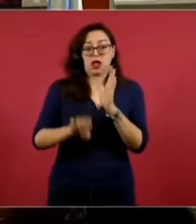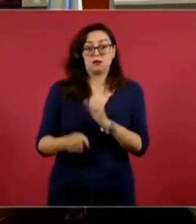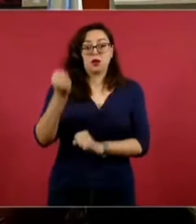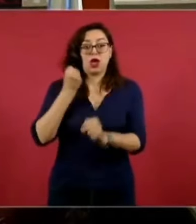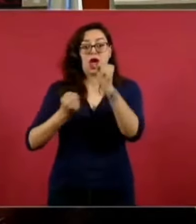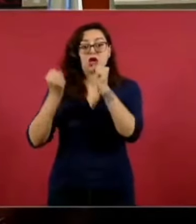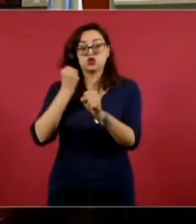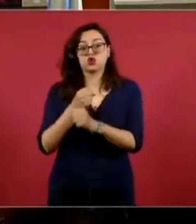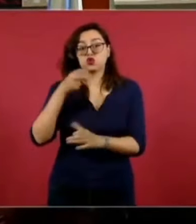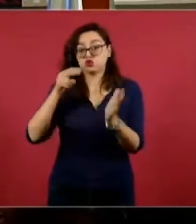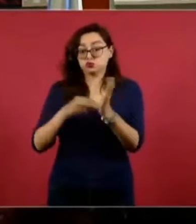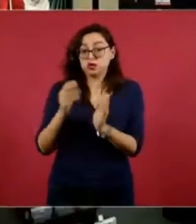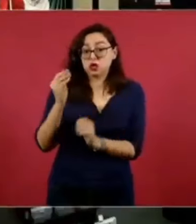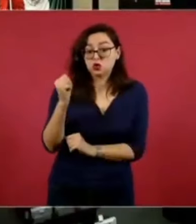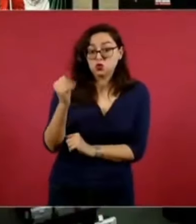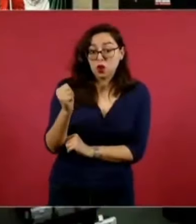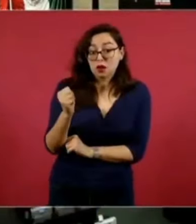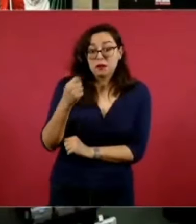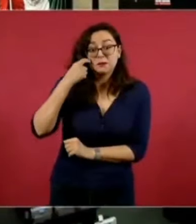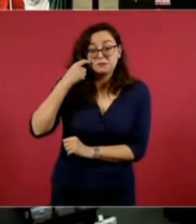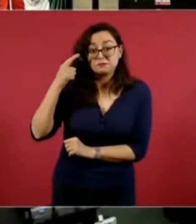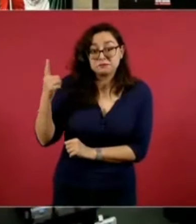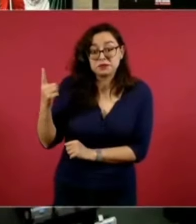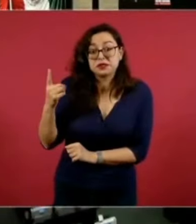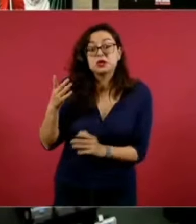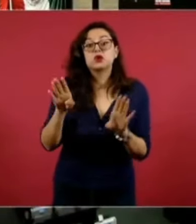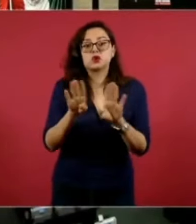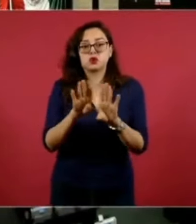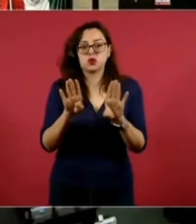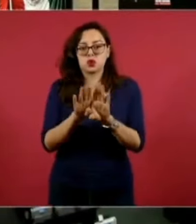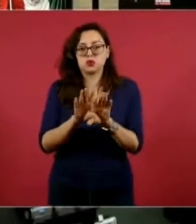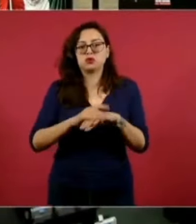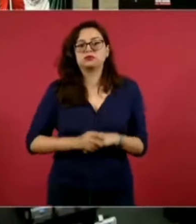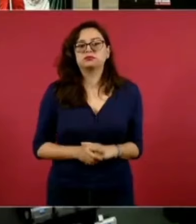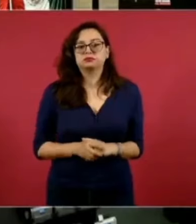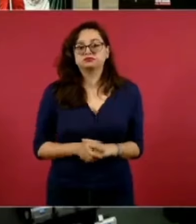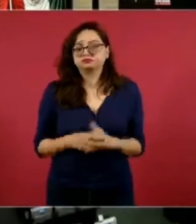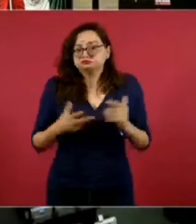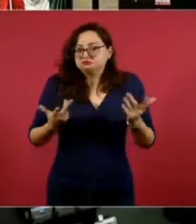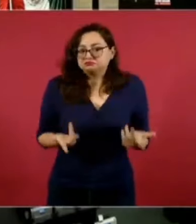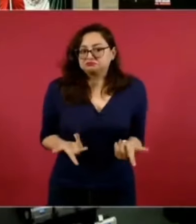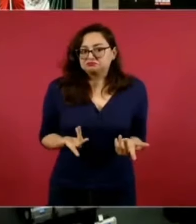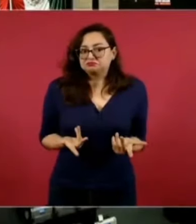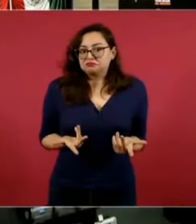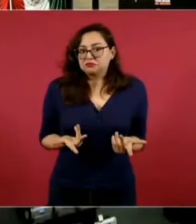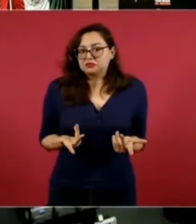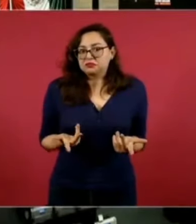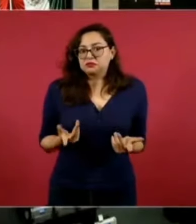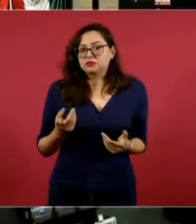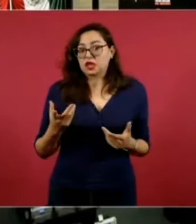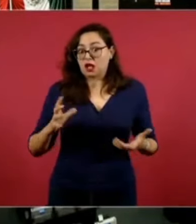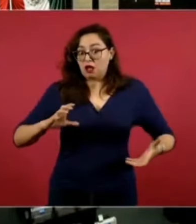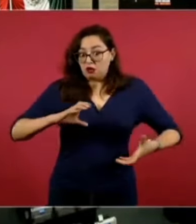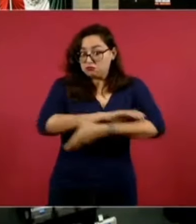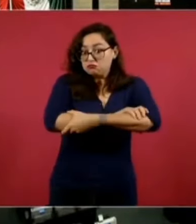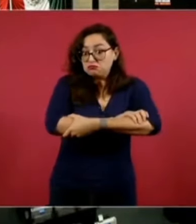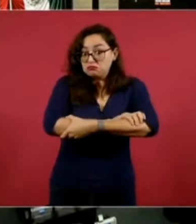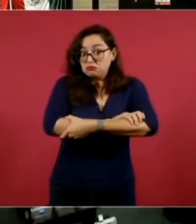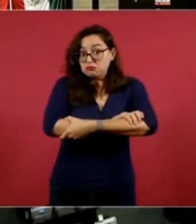PT y lo que era convergencia hoy movimiento ciudadano Cuál fue la distribución de los diputados